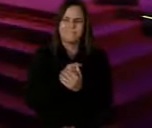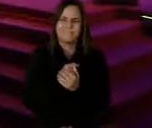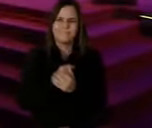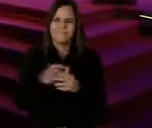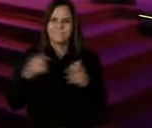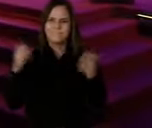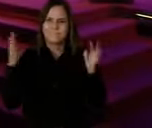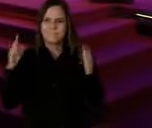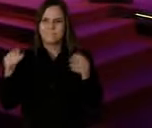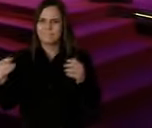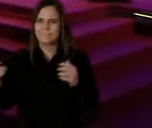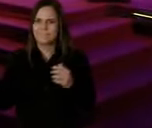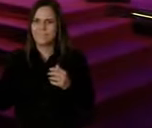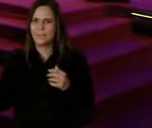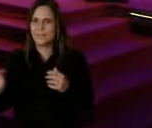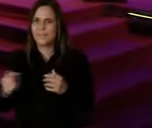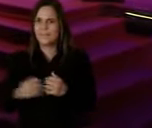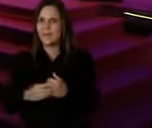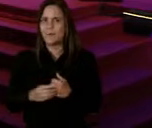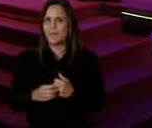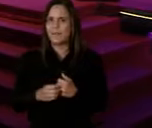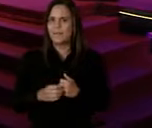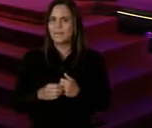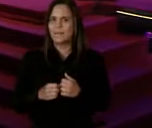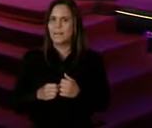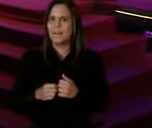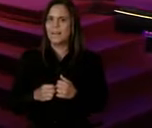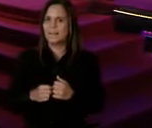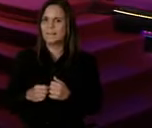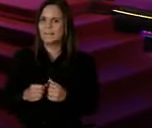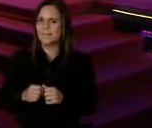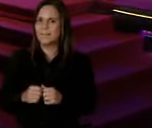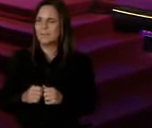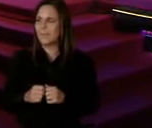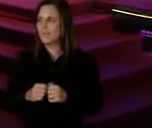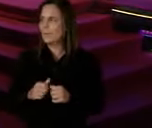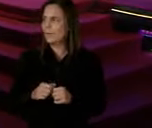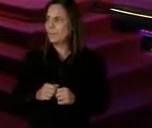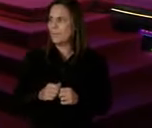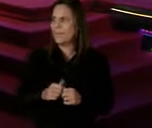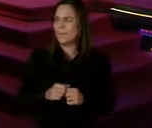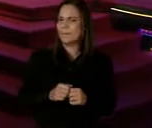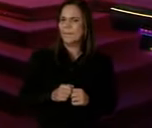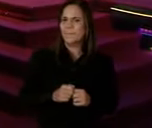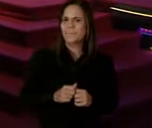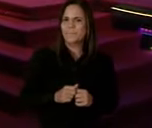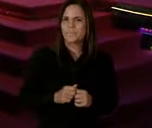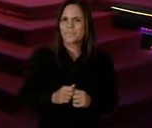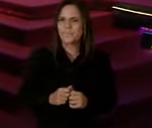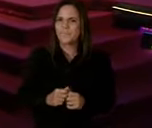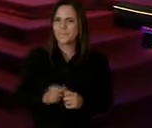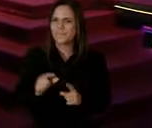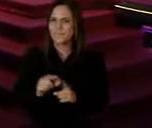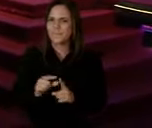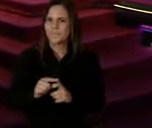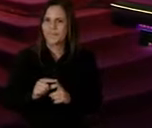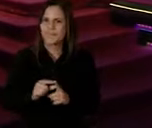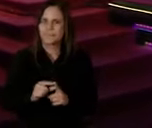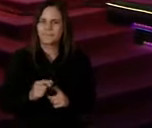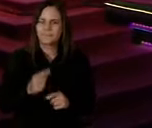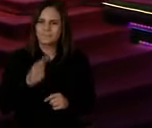Aleluya. Para tener 15 años sin cantarla, no se me olvidó. Gloria a Dios. La palabra de Dios hoy